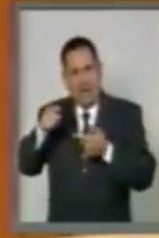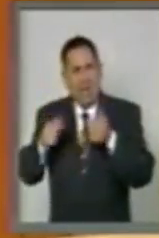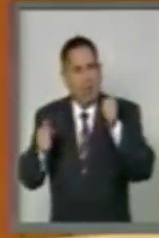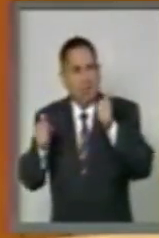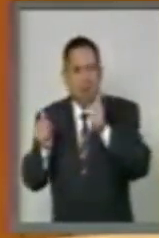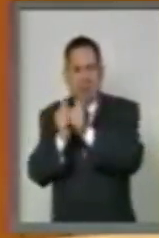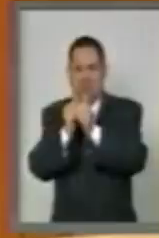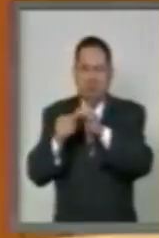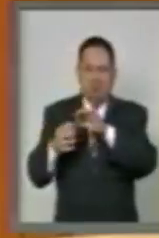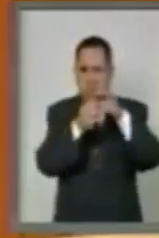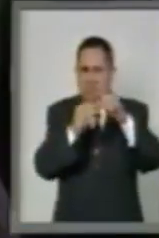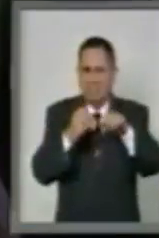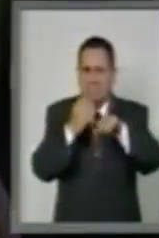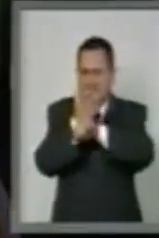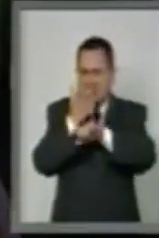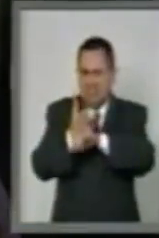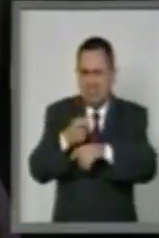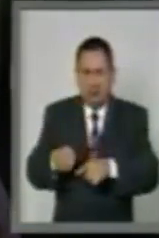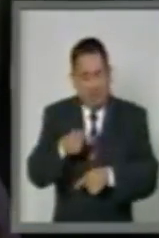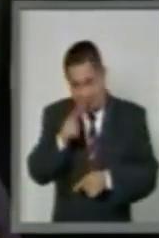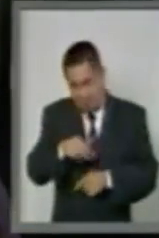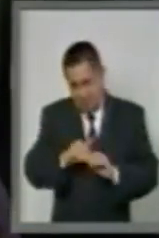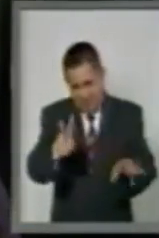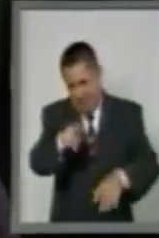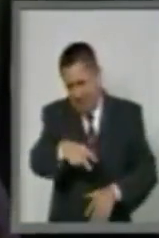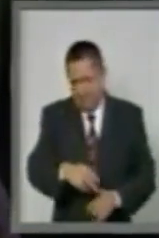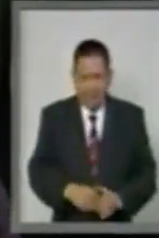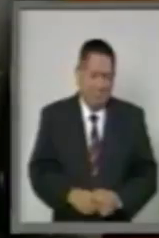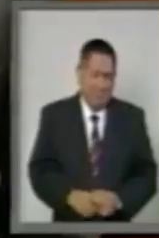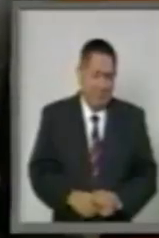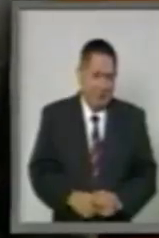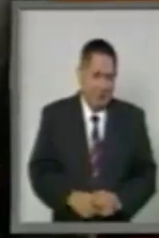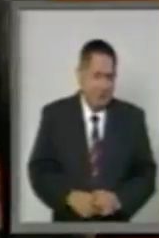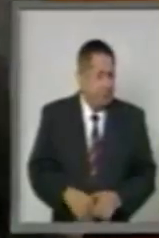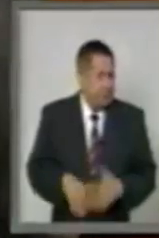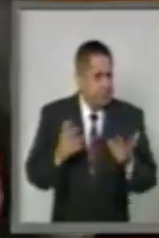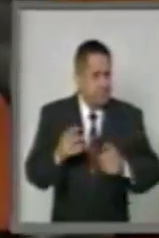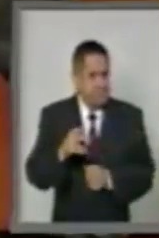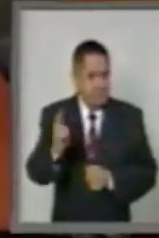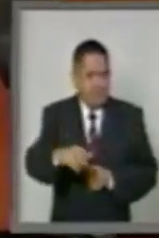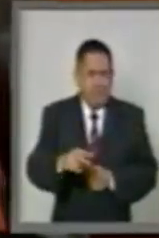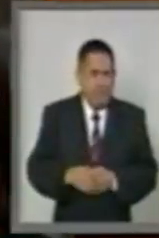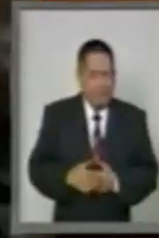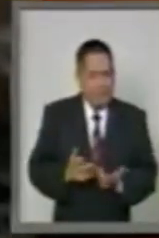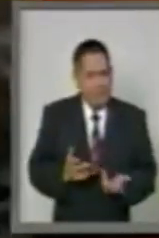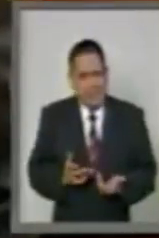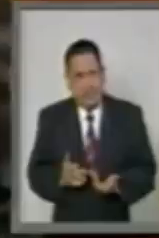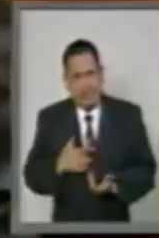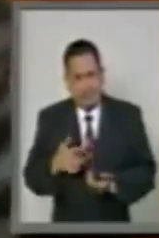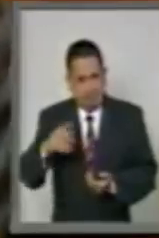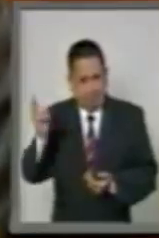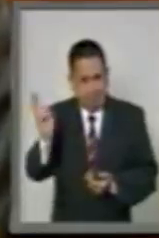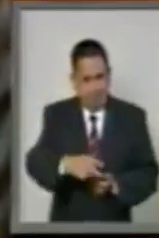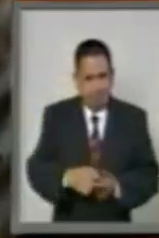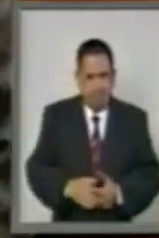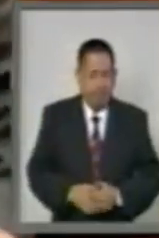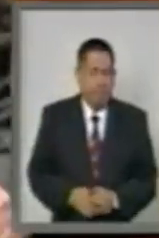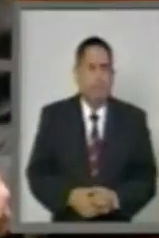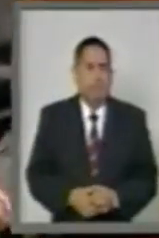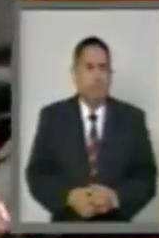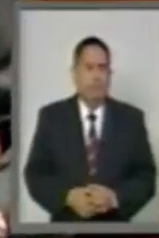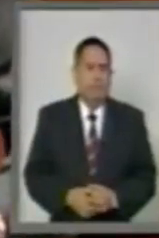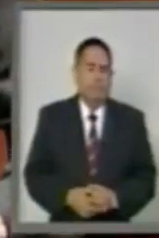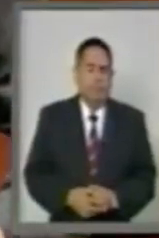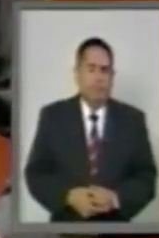vinculados al capital extranjero. Esa es la verdad. Esa es la más profunda verdad.